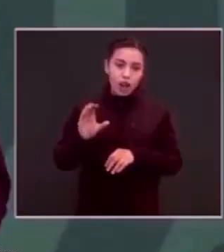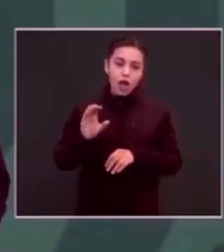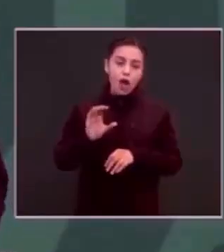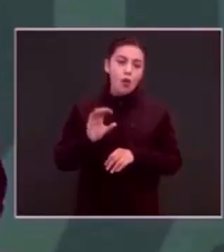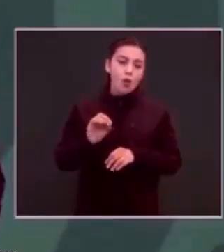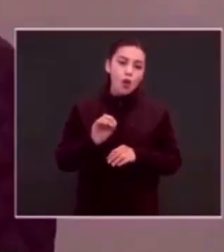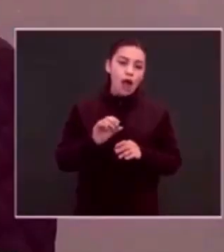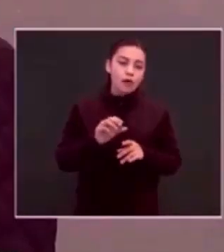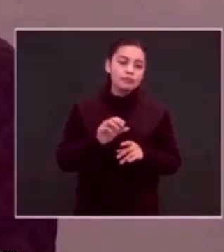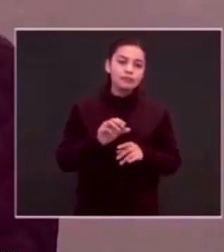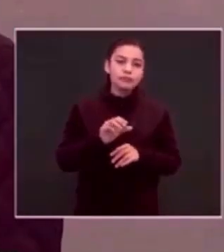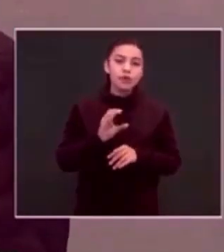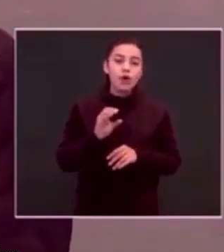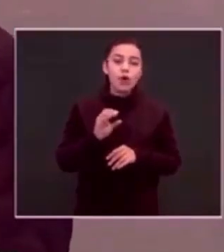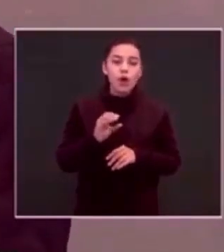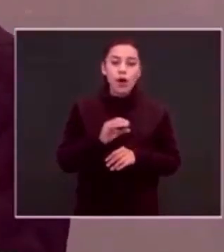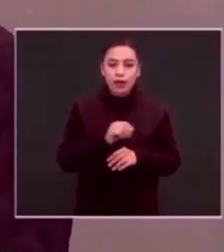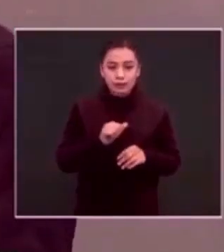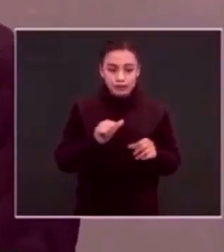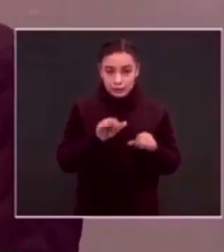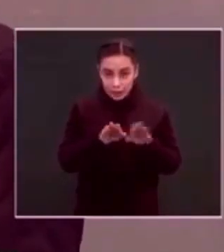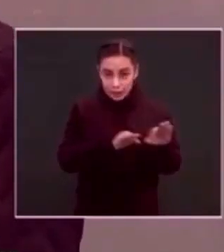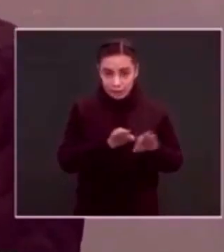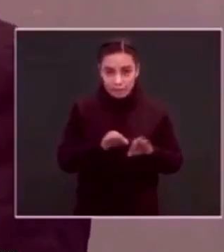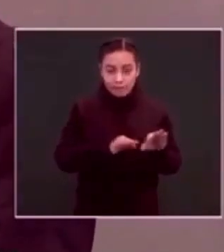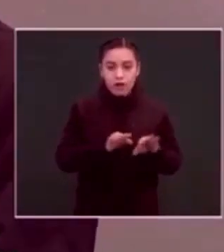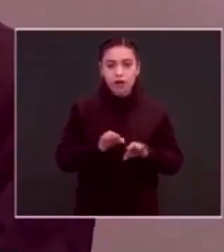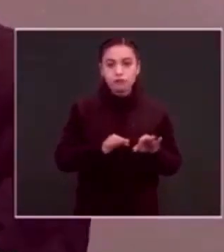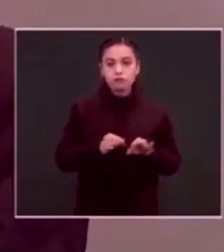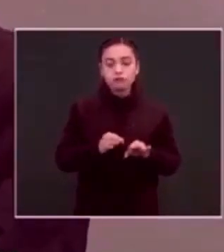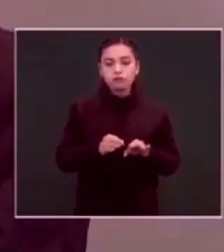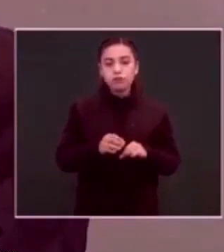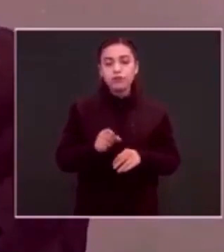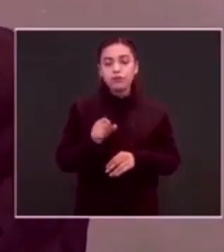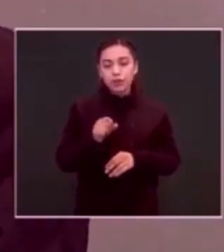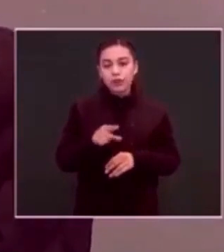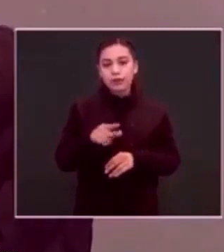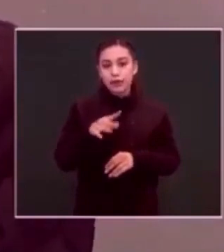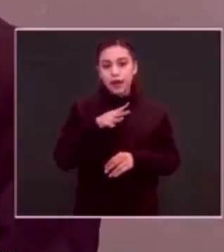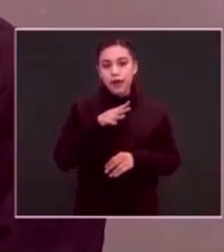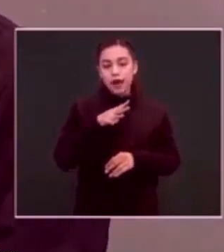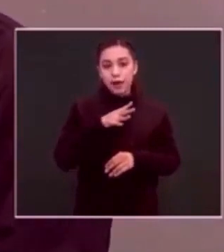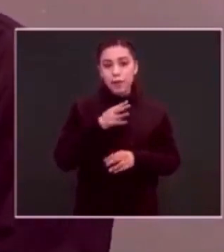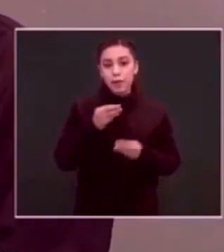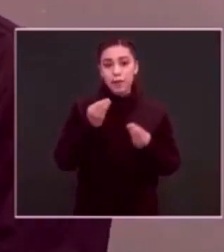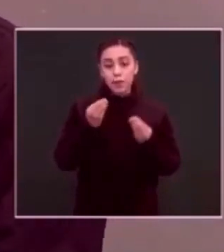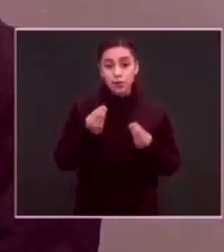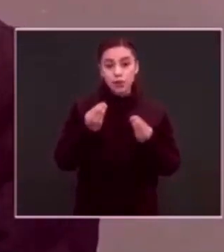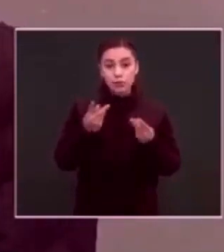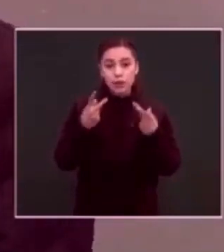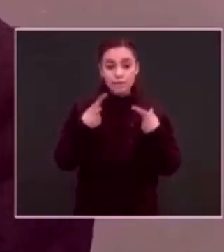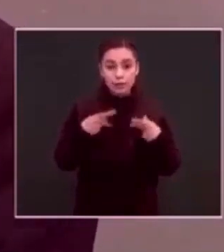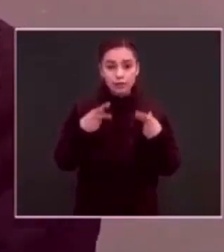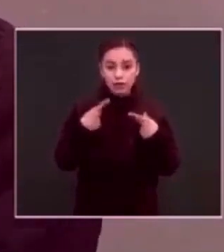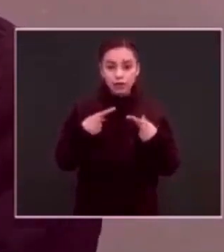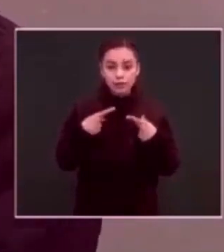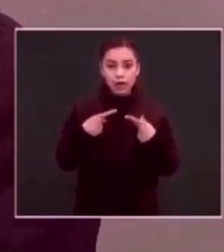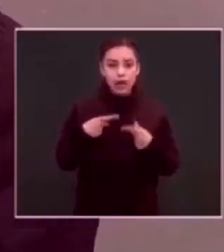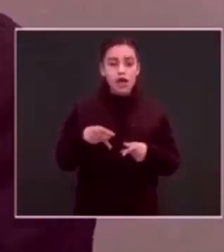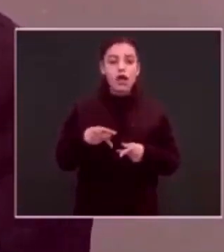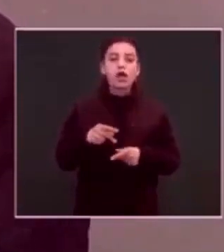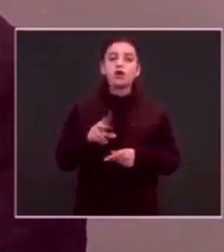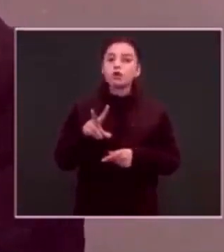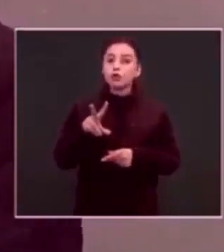pero también hay muchísimos ciudadanos que sí tener el oficio del periodismo que están